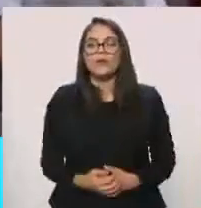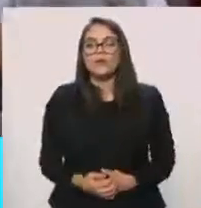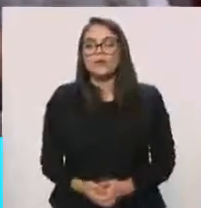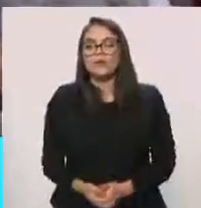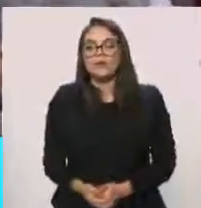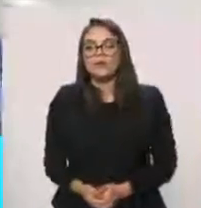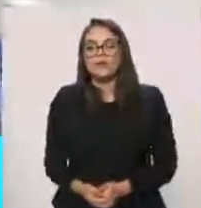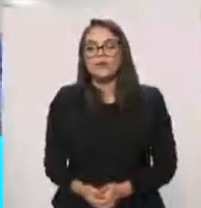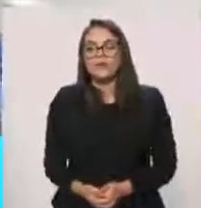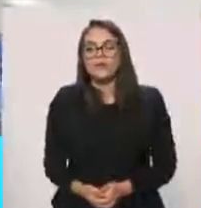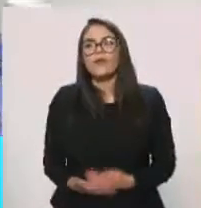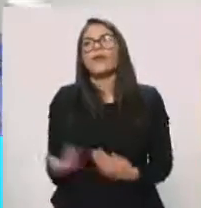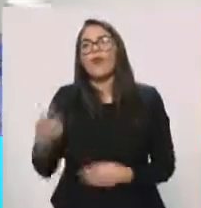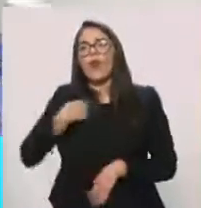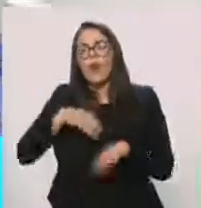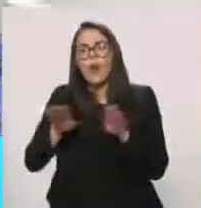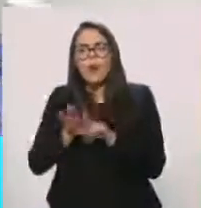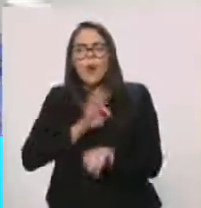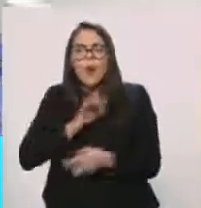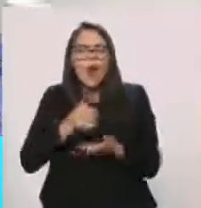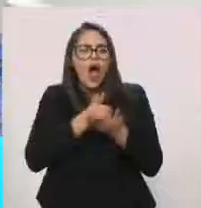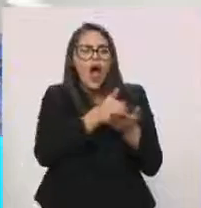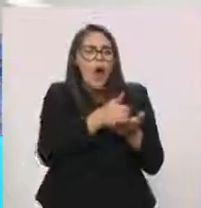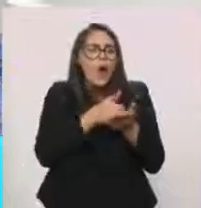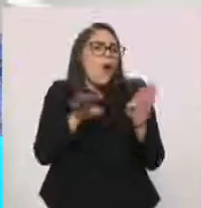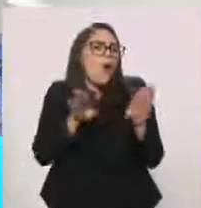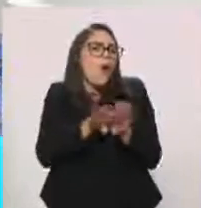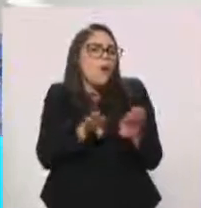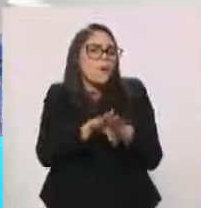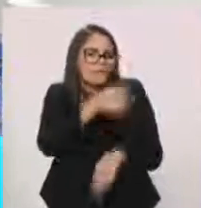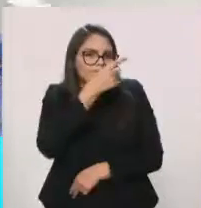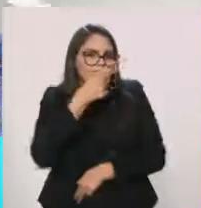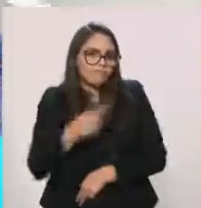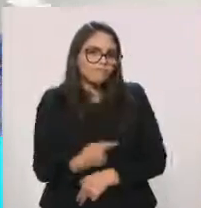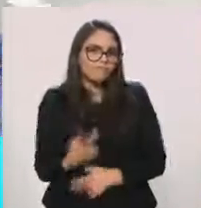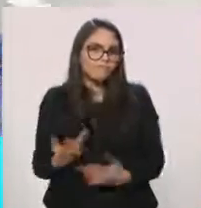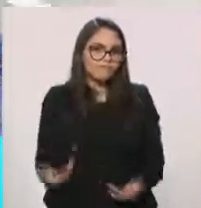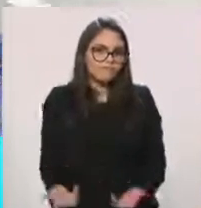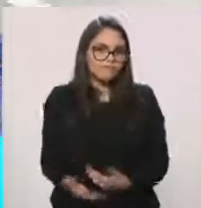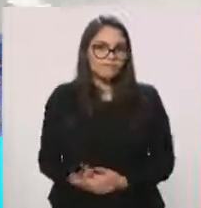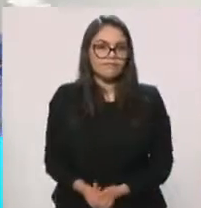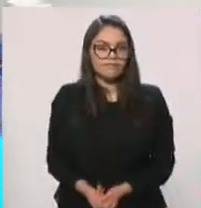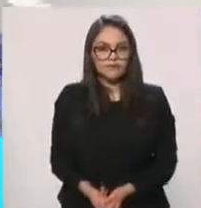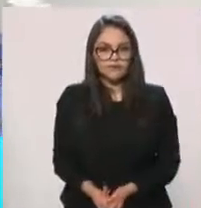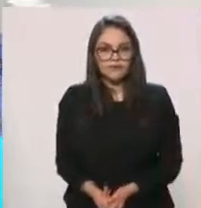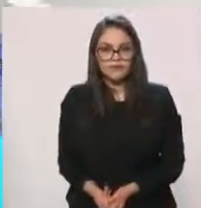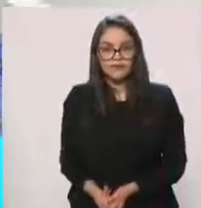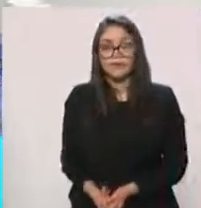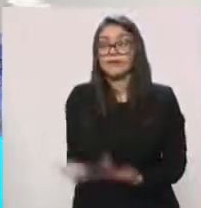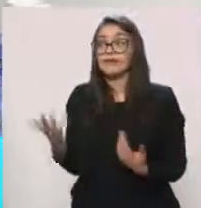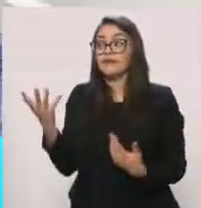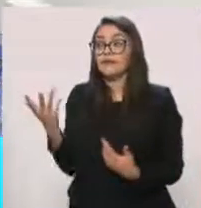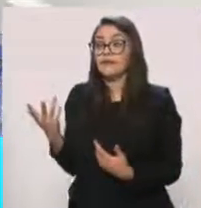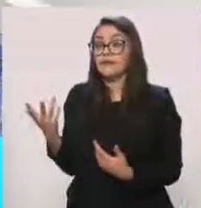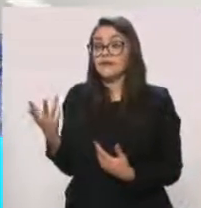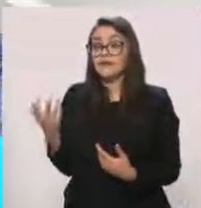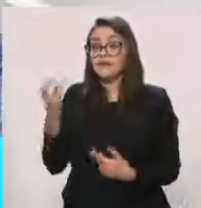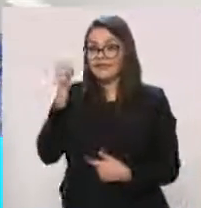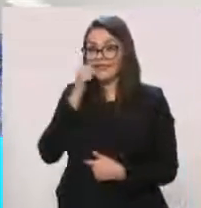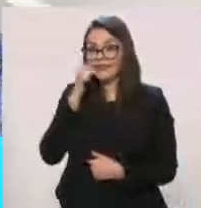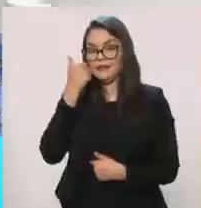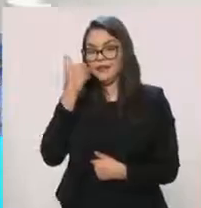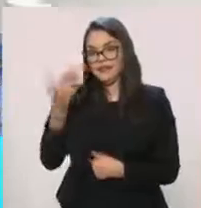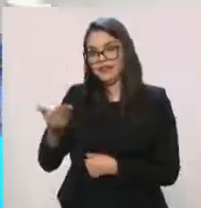sí cómo nos sumamos, con dinero, con trabajo, cómo lo podemos hacer. Pues principalmente estamos esperando el apoyo